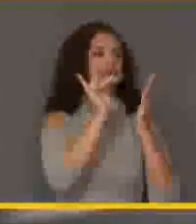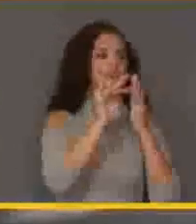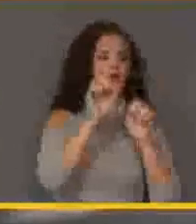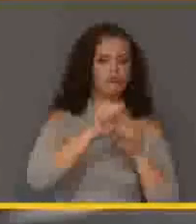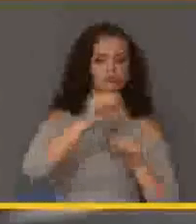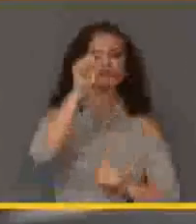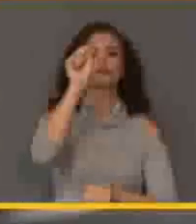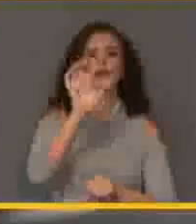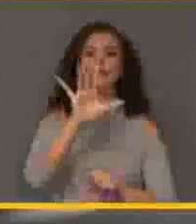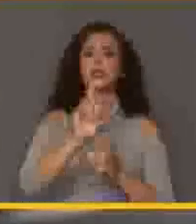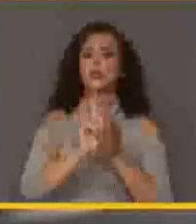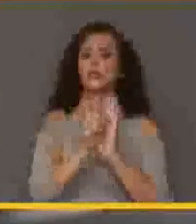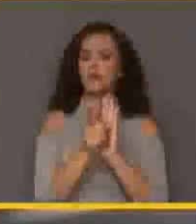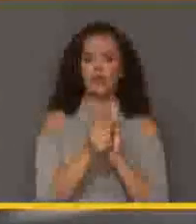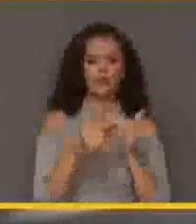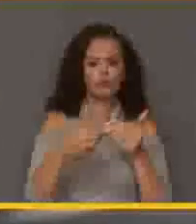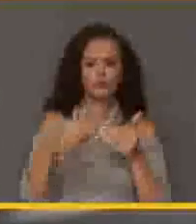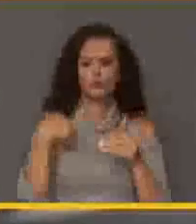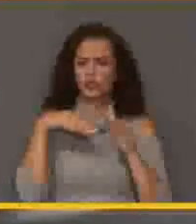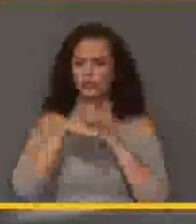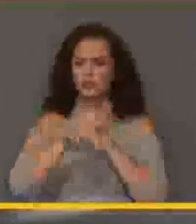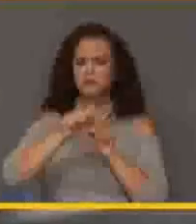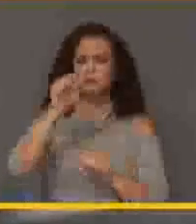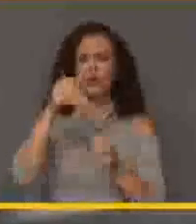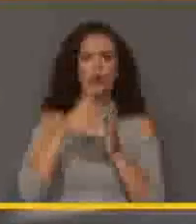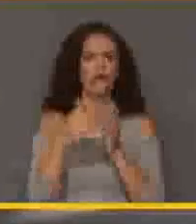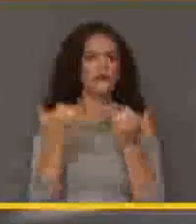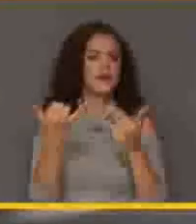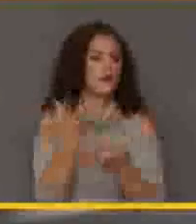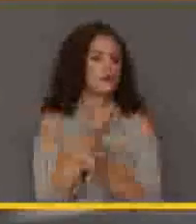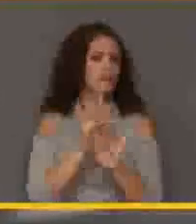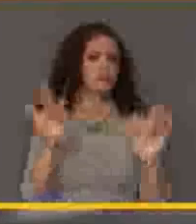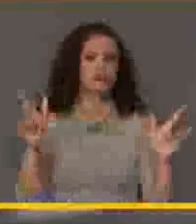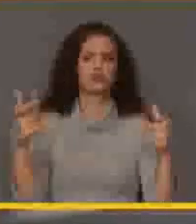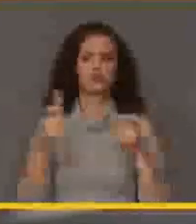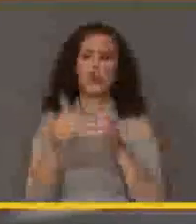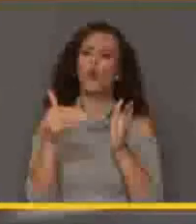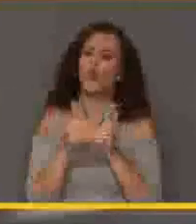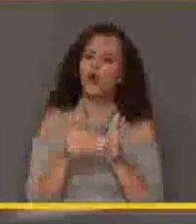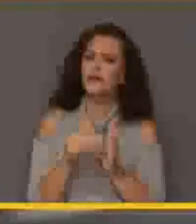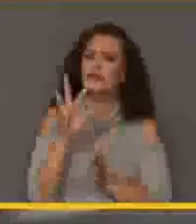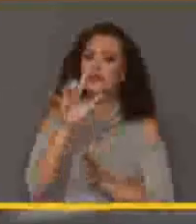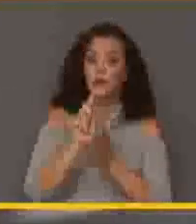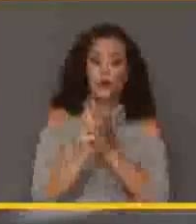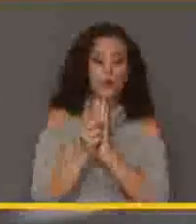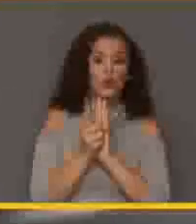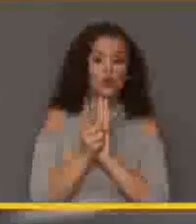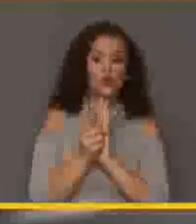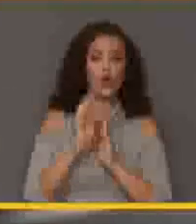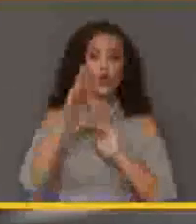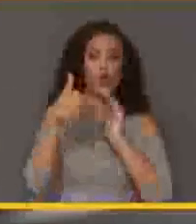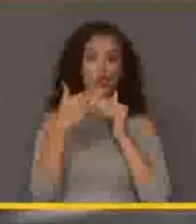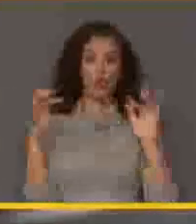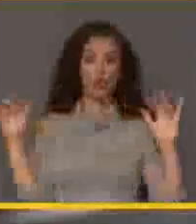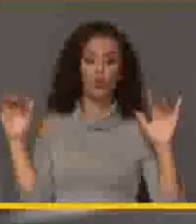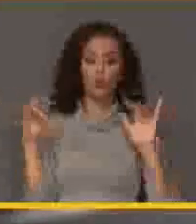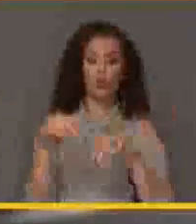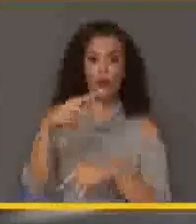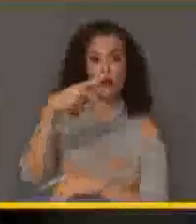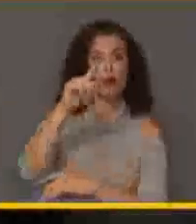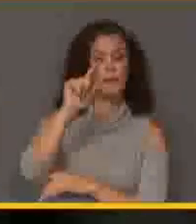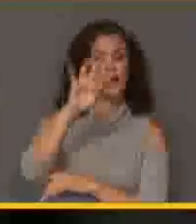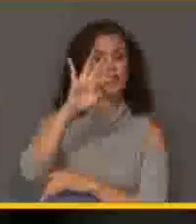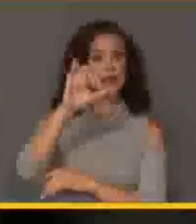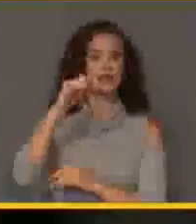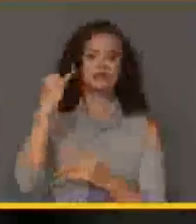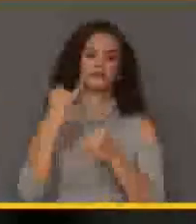y bueno, 5 minutos pasaron y yo me metí otra vez y ya estaba totalmente agotado otra vez. En 5 minutos todo el aforo de platea se acabó. El